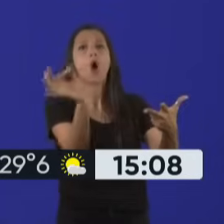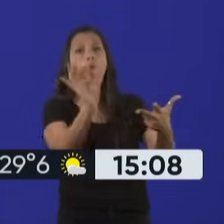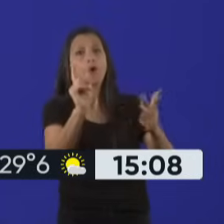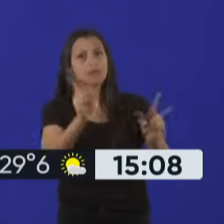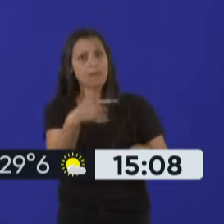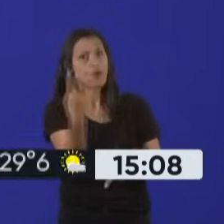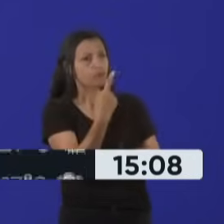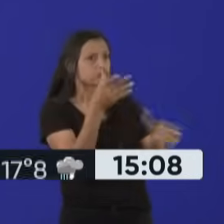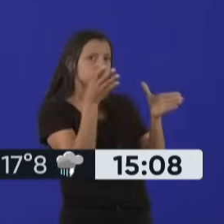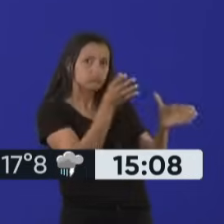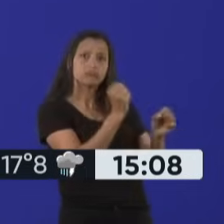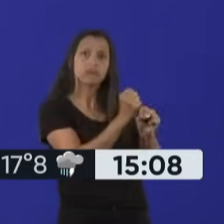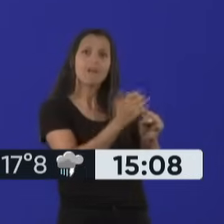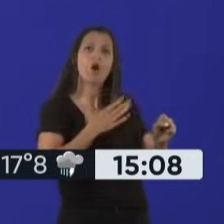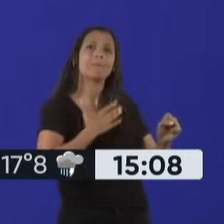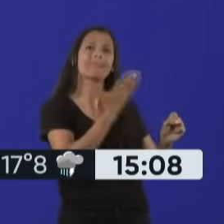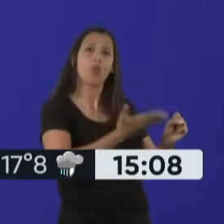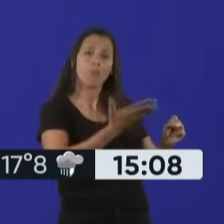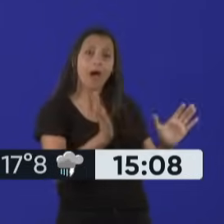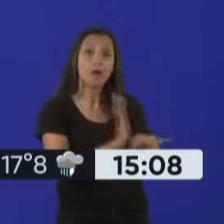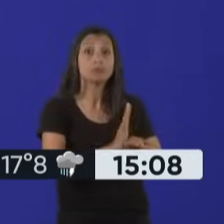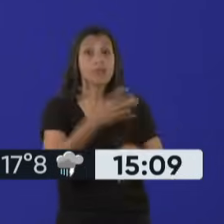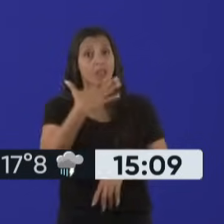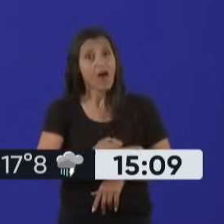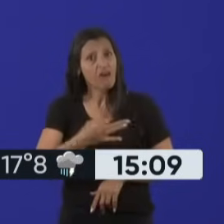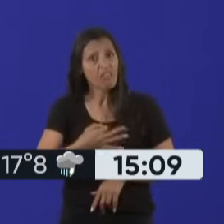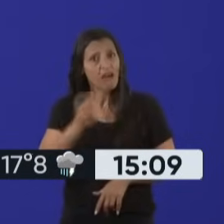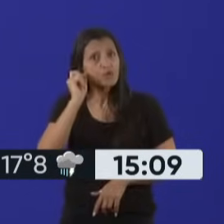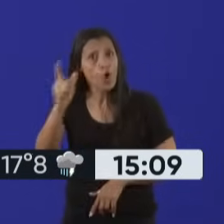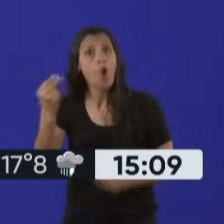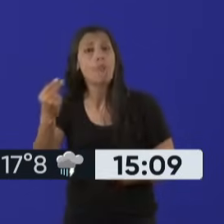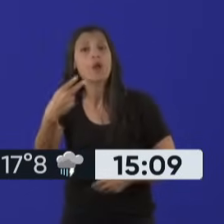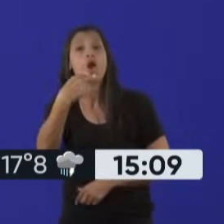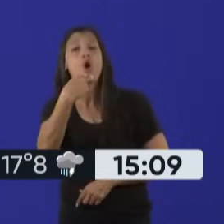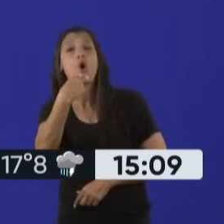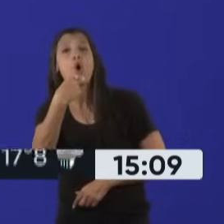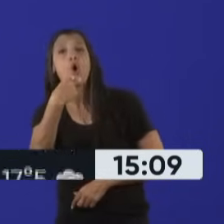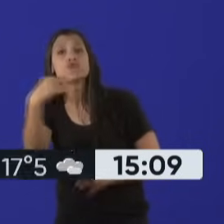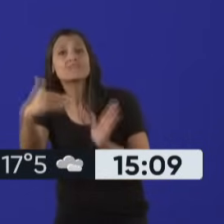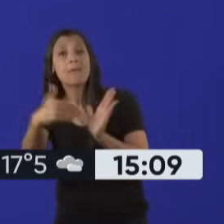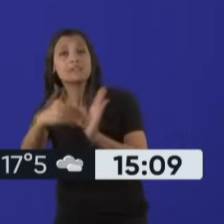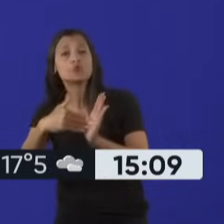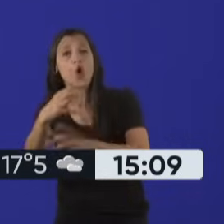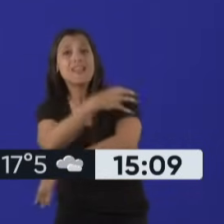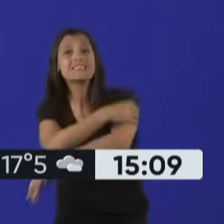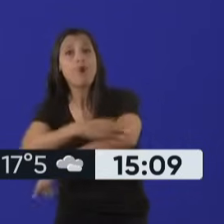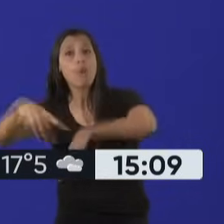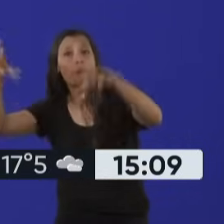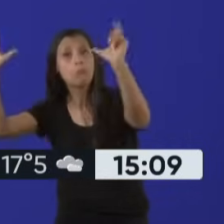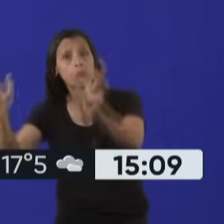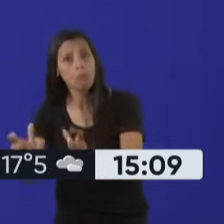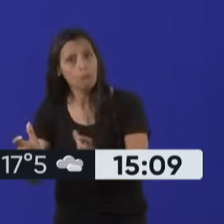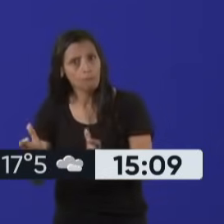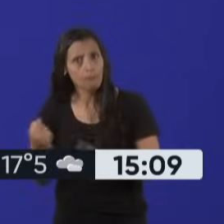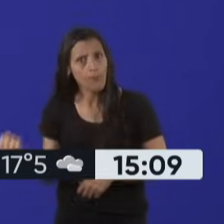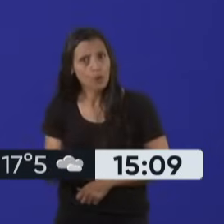trabajar, la verdad que funcionó, porque bajar 12 millones la cantidad de pobres no es un tema menor, sacar a 6